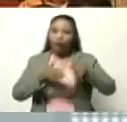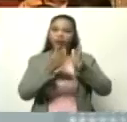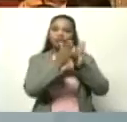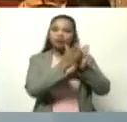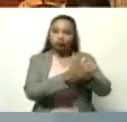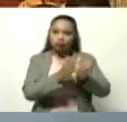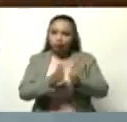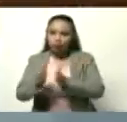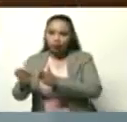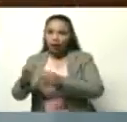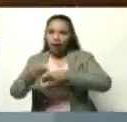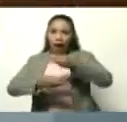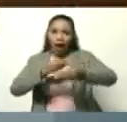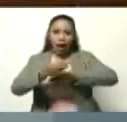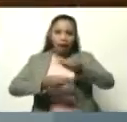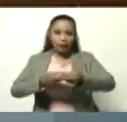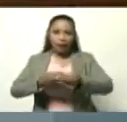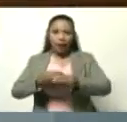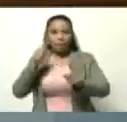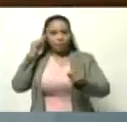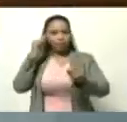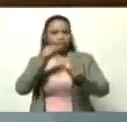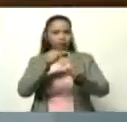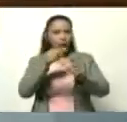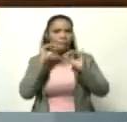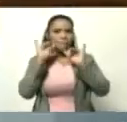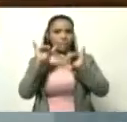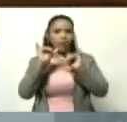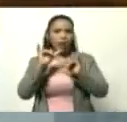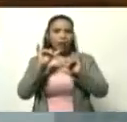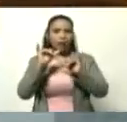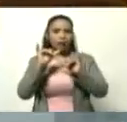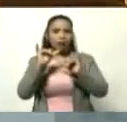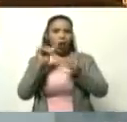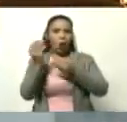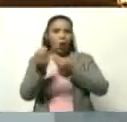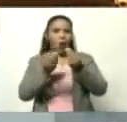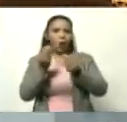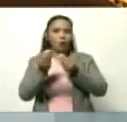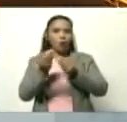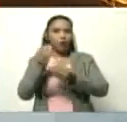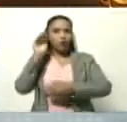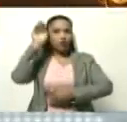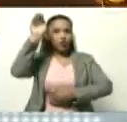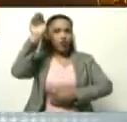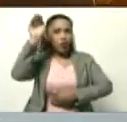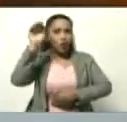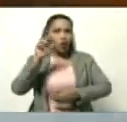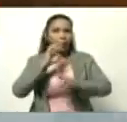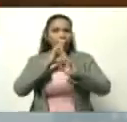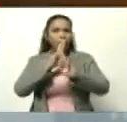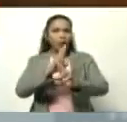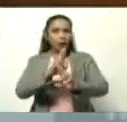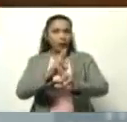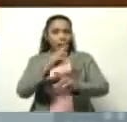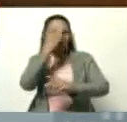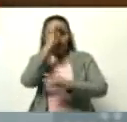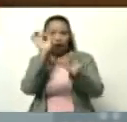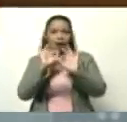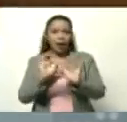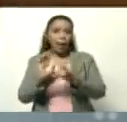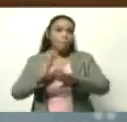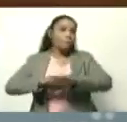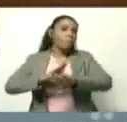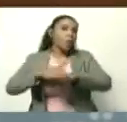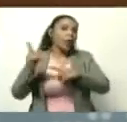apuntan en una misma dirección que en resultados indudables porque van a aunar